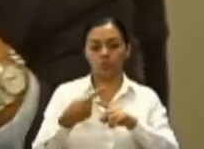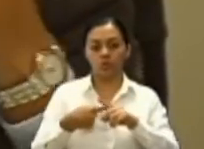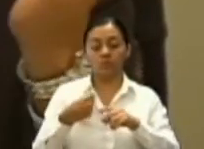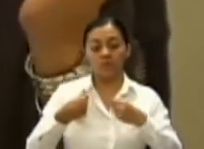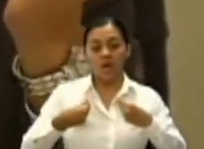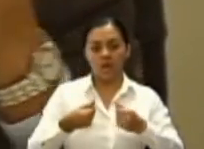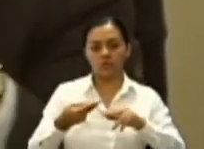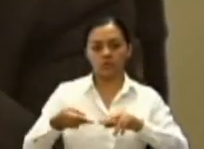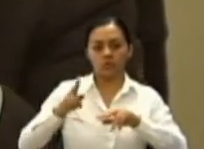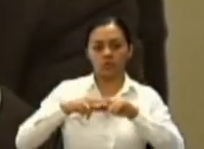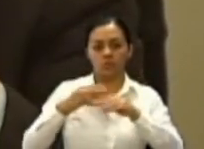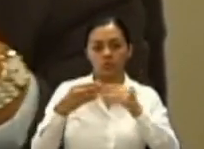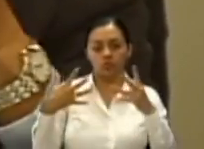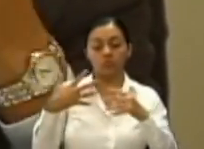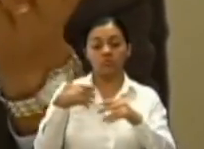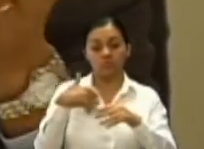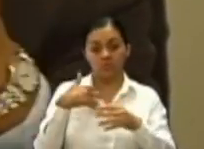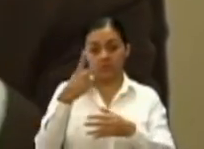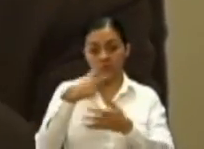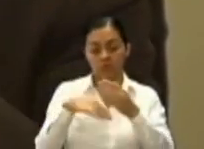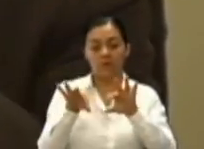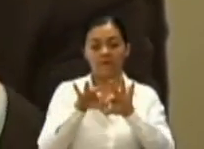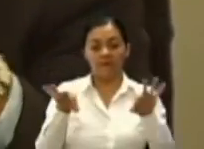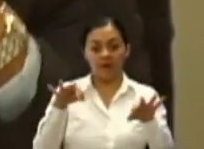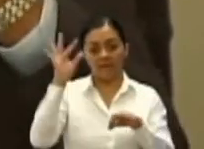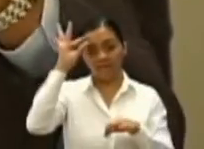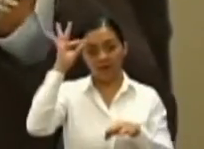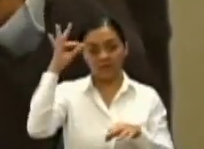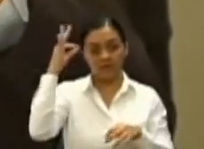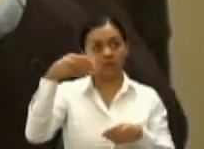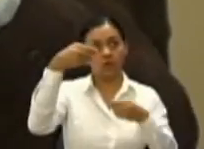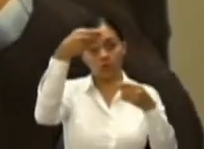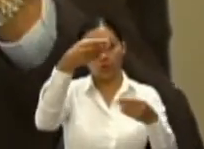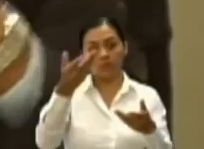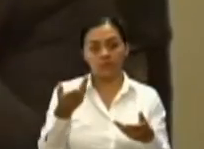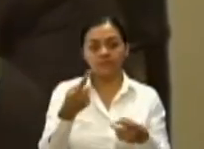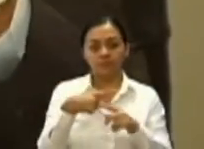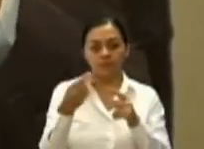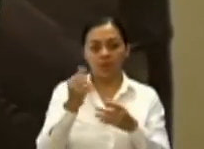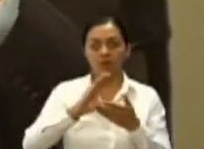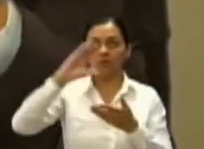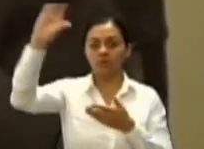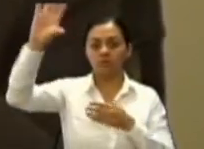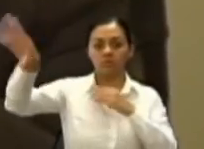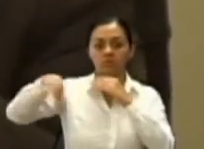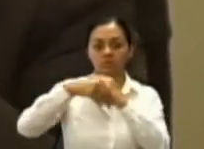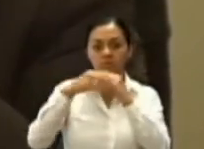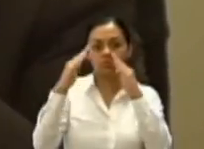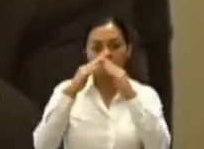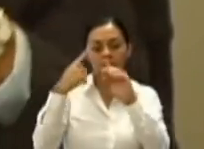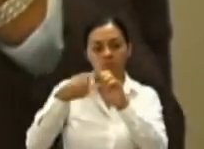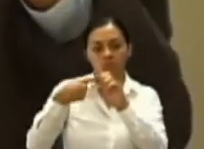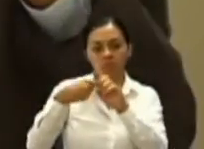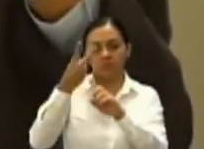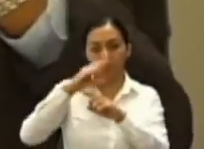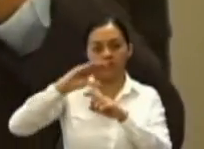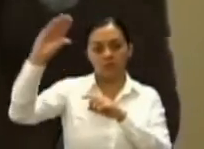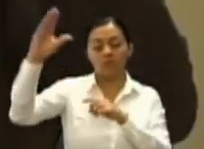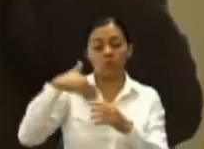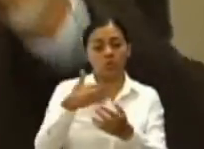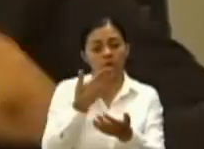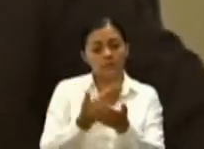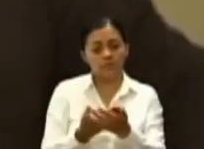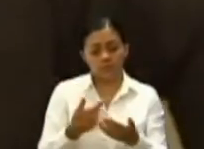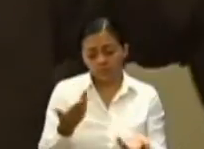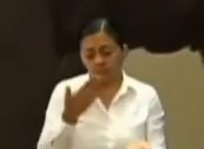porque tengo dos hijos estudiando en el exterior décadas por el huerto francés pero tengo que mandar algo de complementos para alquileres etcétera le agradezco